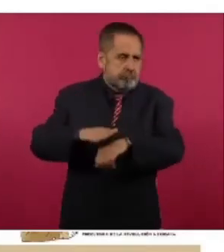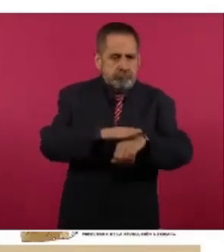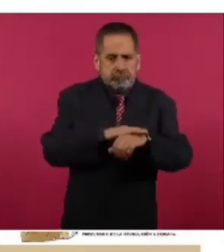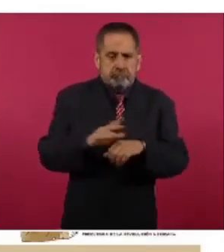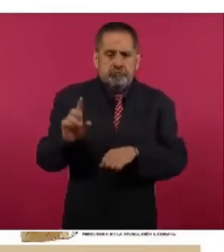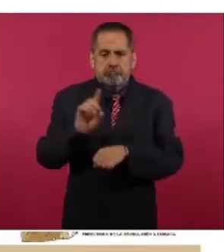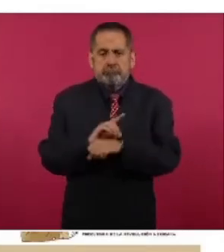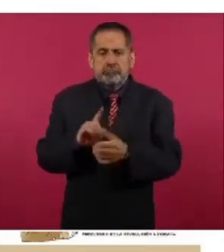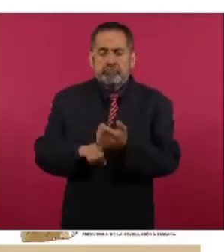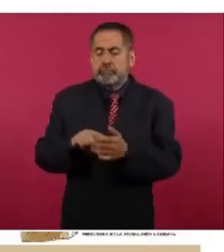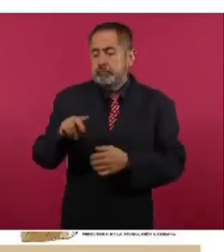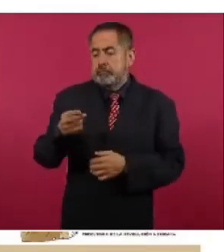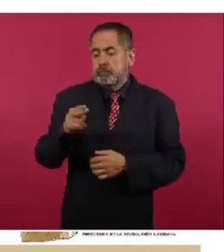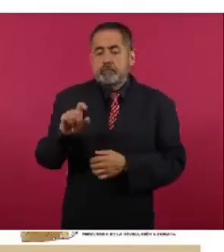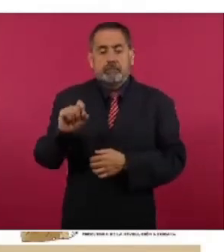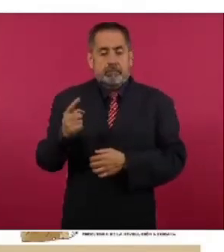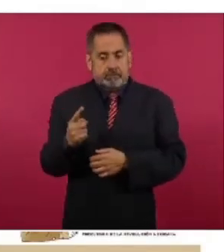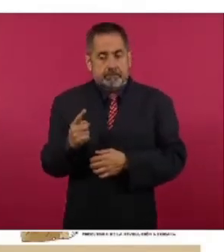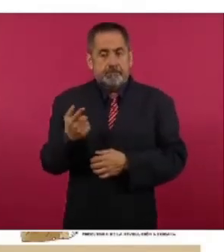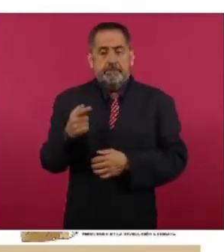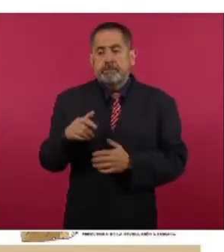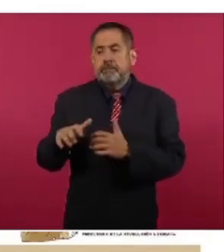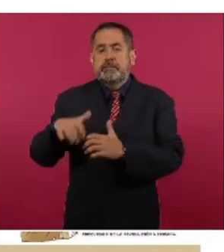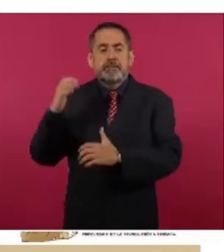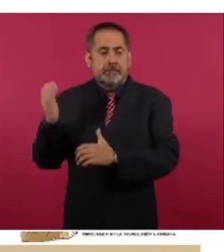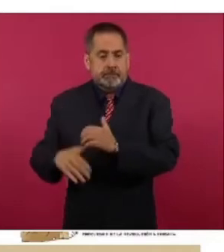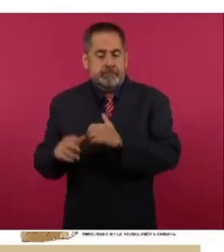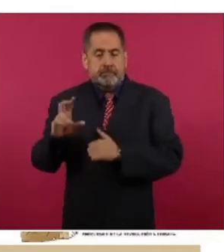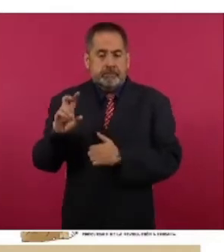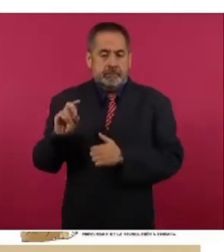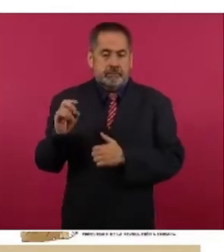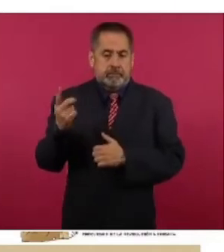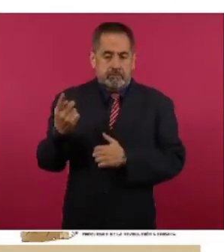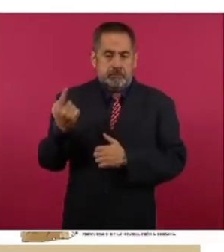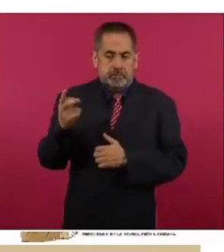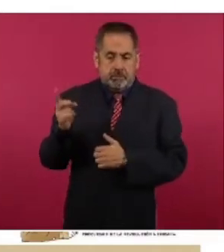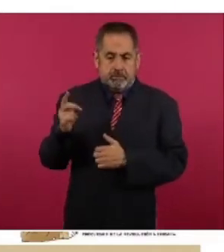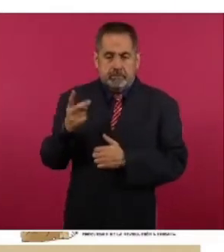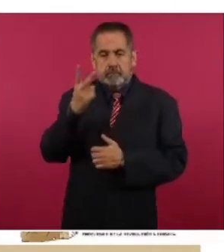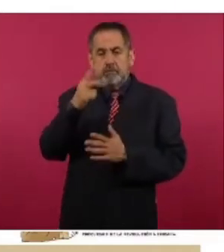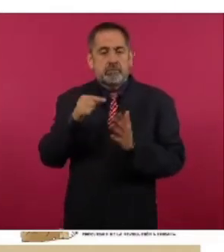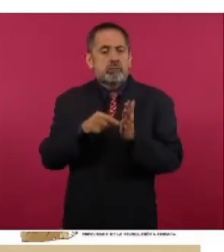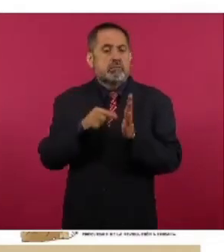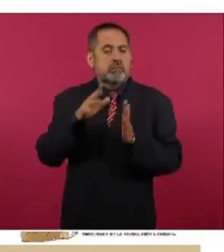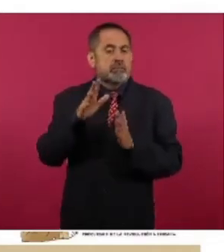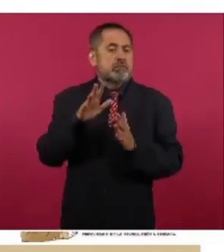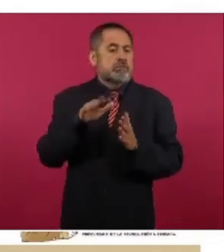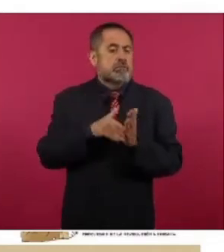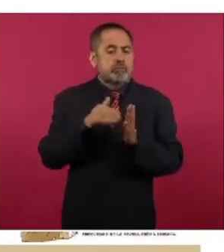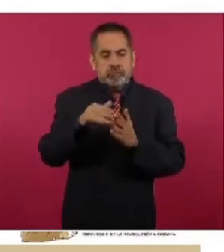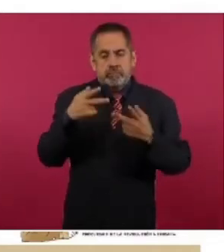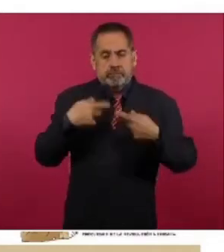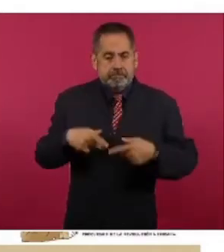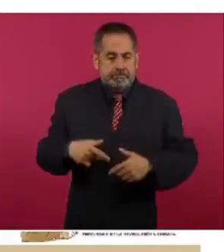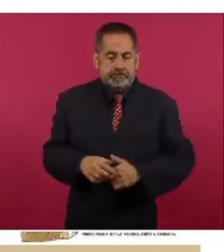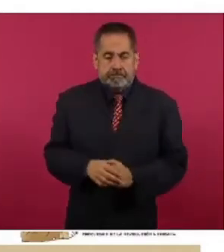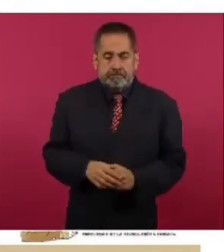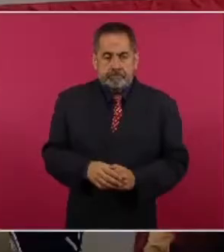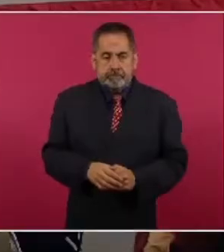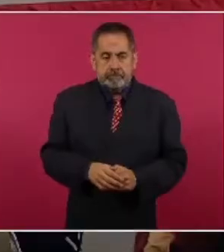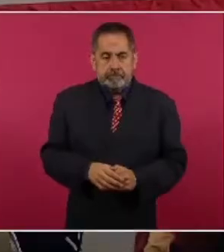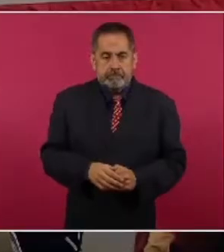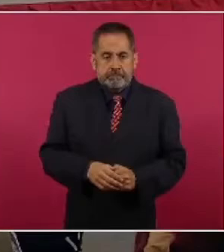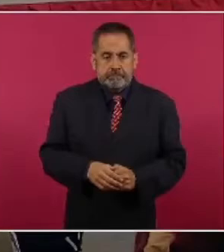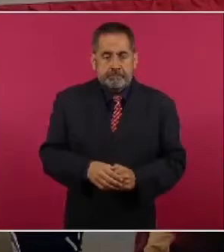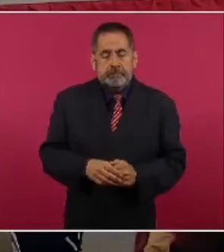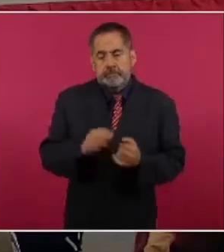de noviembre, y cerrará el 31 de diciembre para estos 2.5 millones de personas. Por último, lo anunciamos ahora,